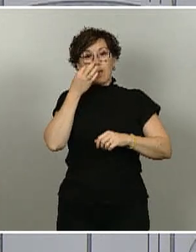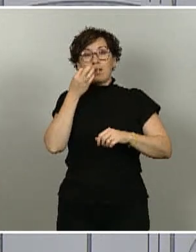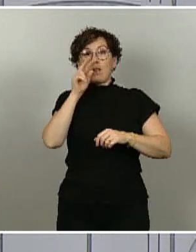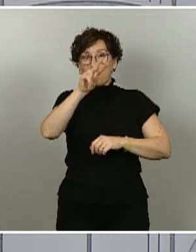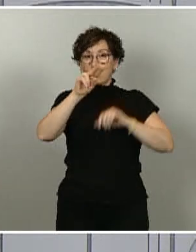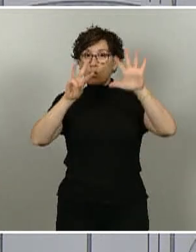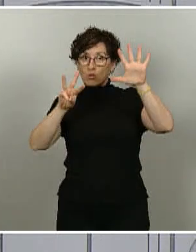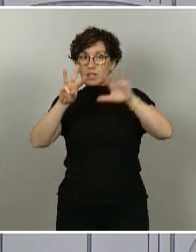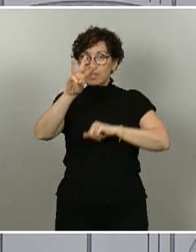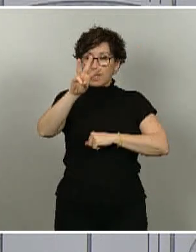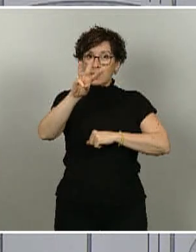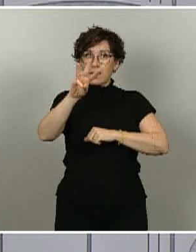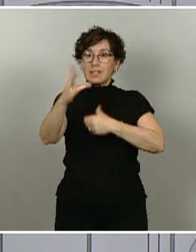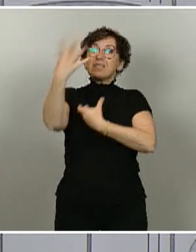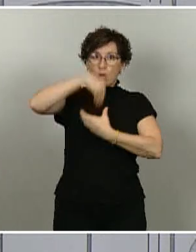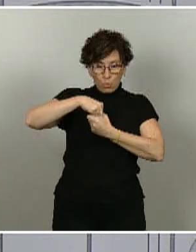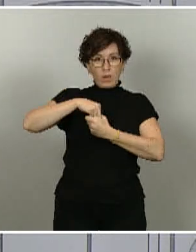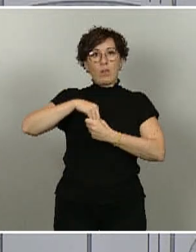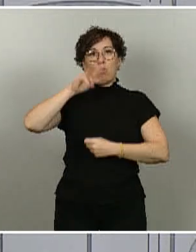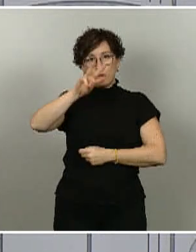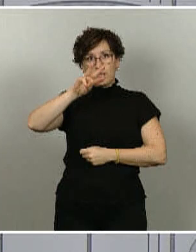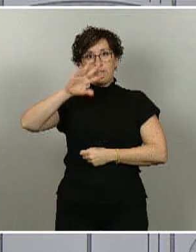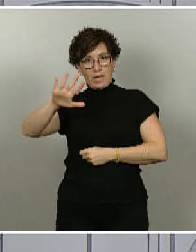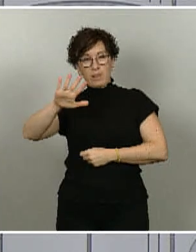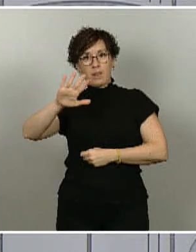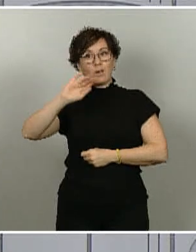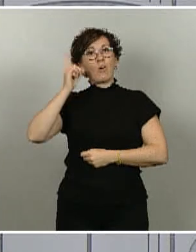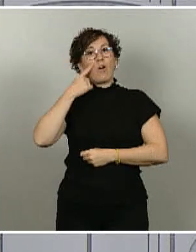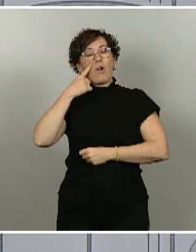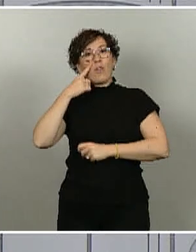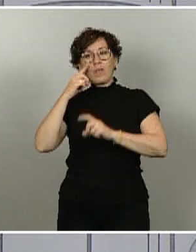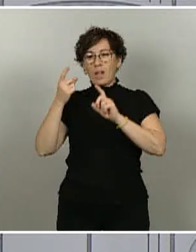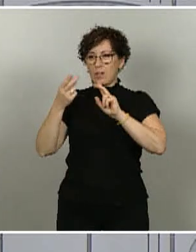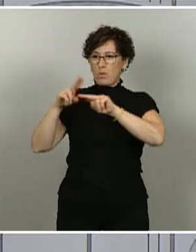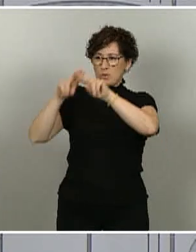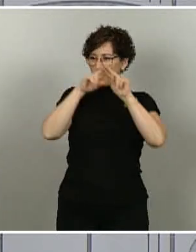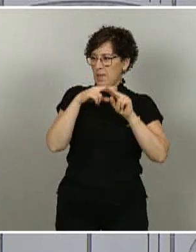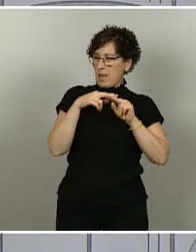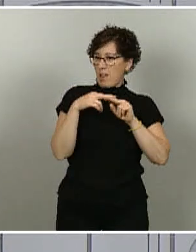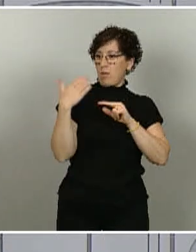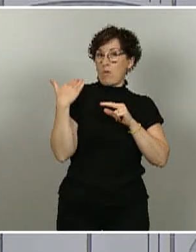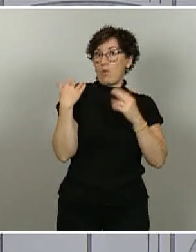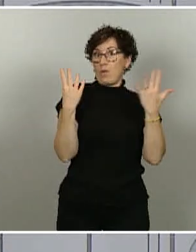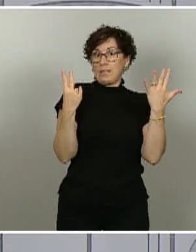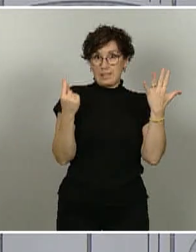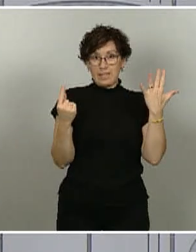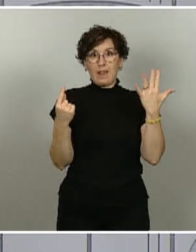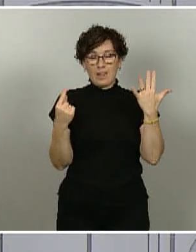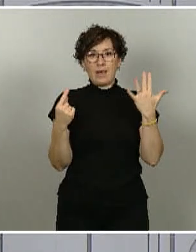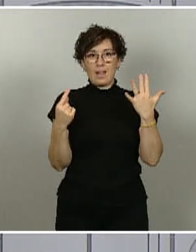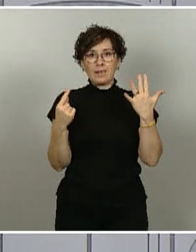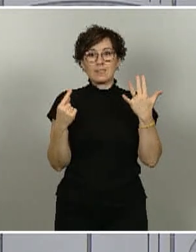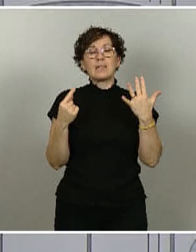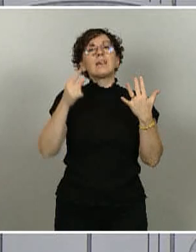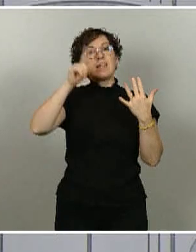que incluyen los 35 diagnosticados con fecha de inicio en los últimos 7 días que se identificaron ayer, y casos antiguos